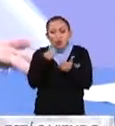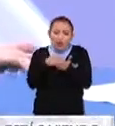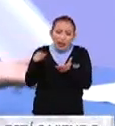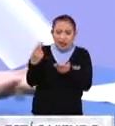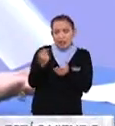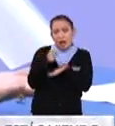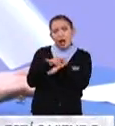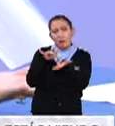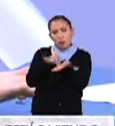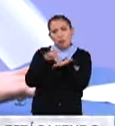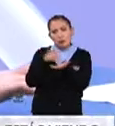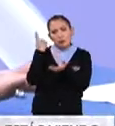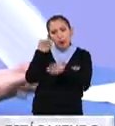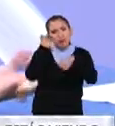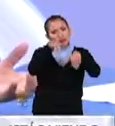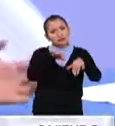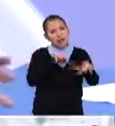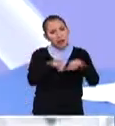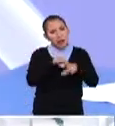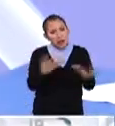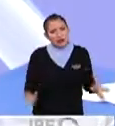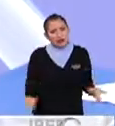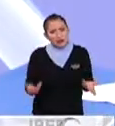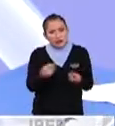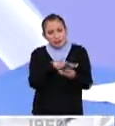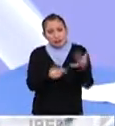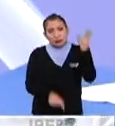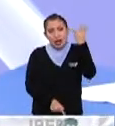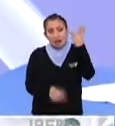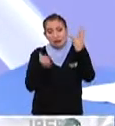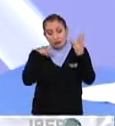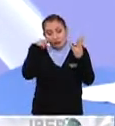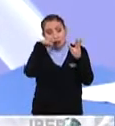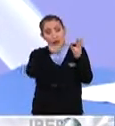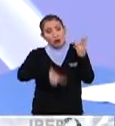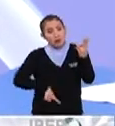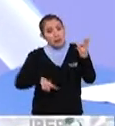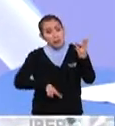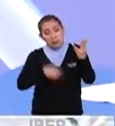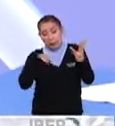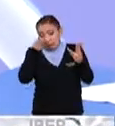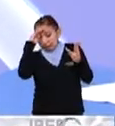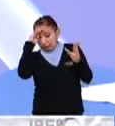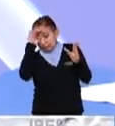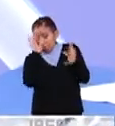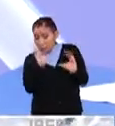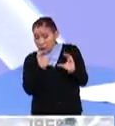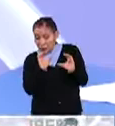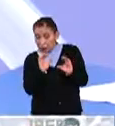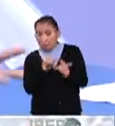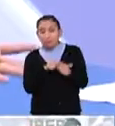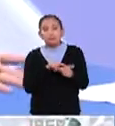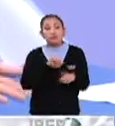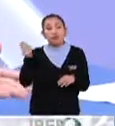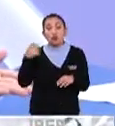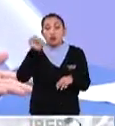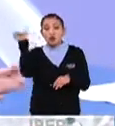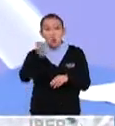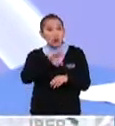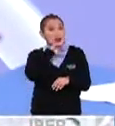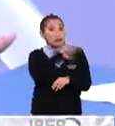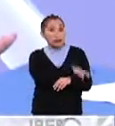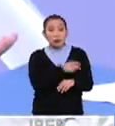y que requieren también alternativas y oportunidades. Entonces creo que ahí tiene que estar la visión pues más estratégica, y en lo